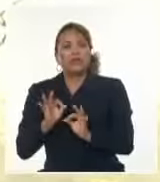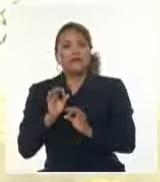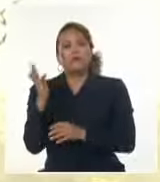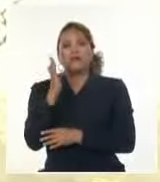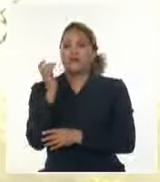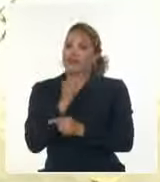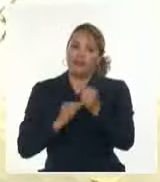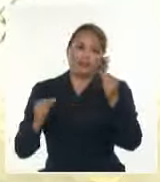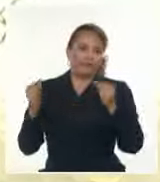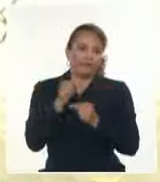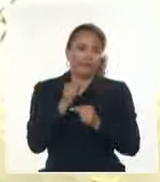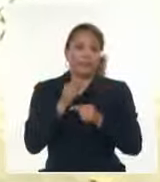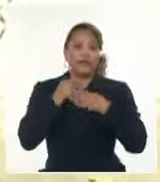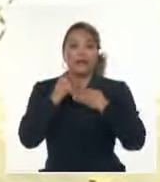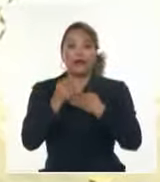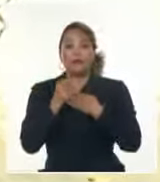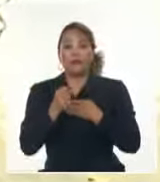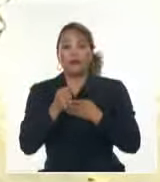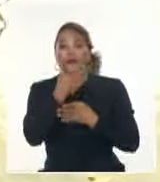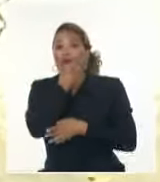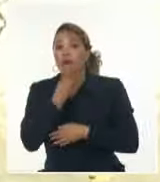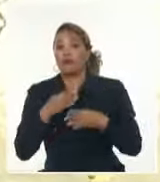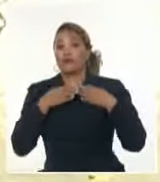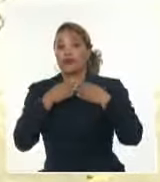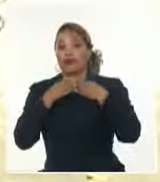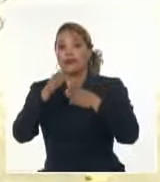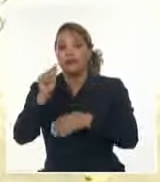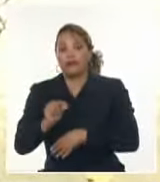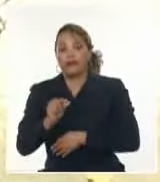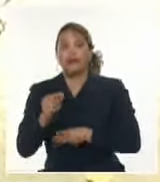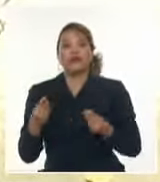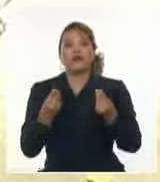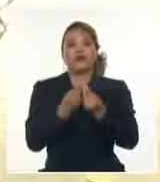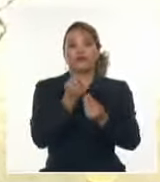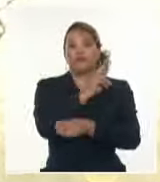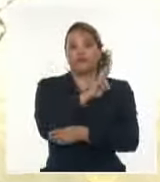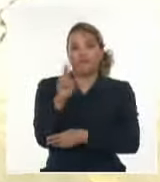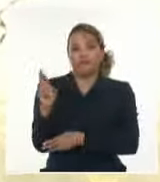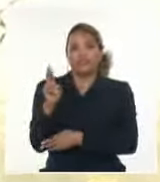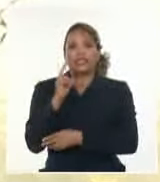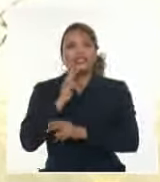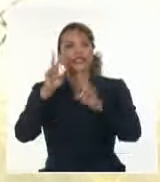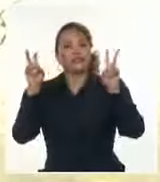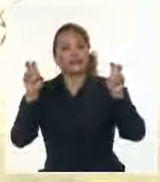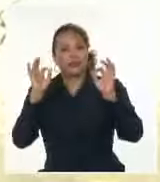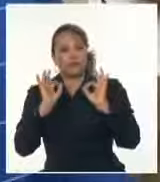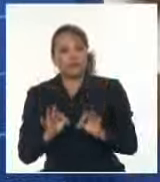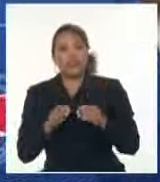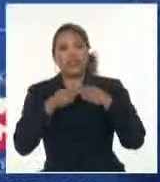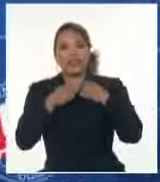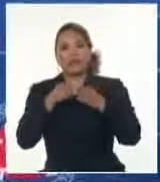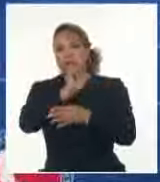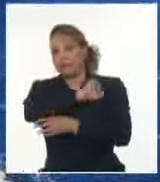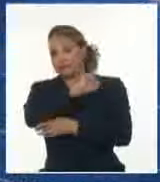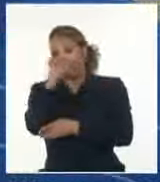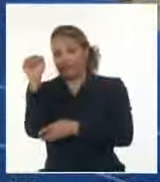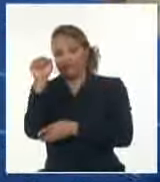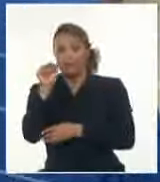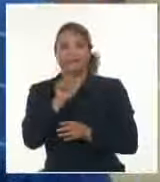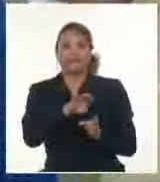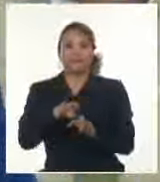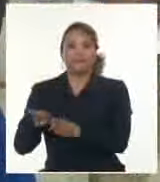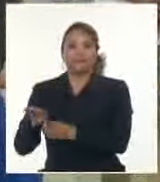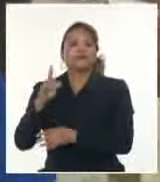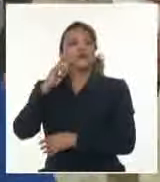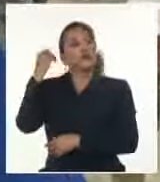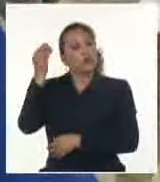de la juventud granmense a nuestra revolución con nuestra consigna de que Granma vencerá. Bueno, creo que esto es un derecho de